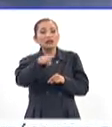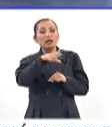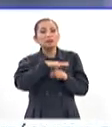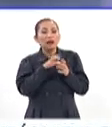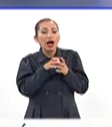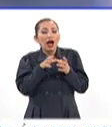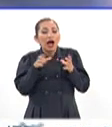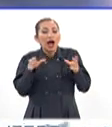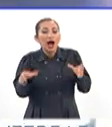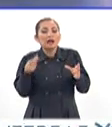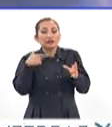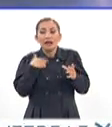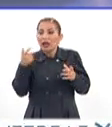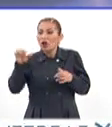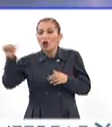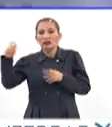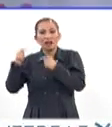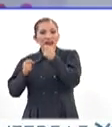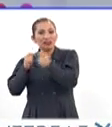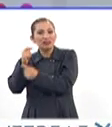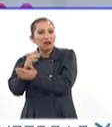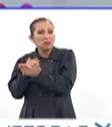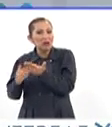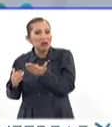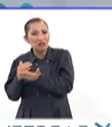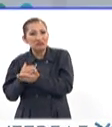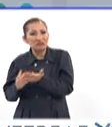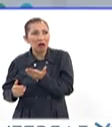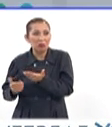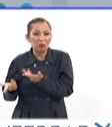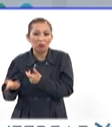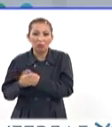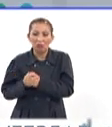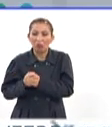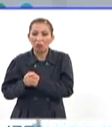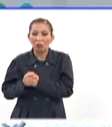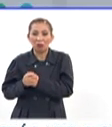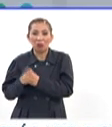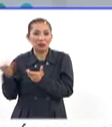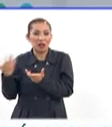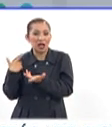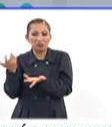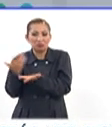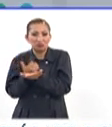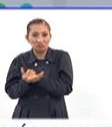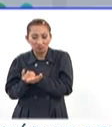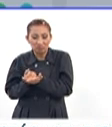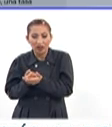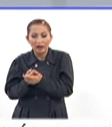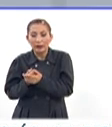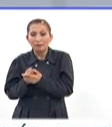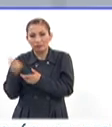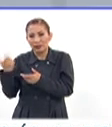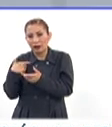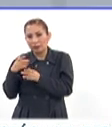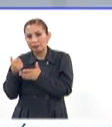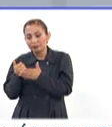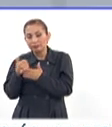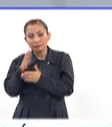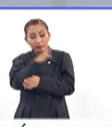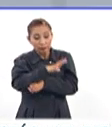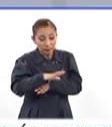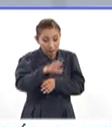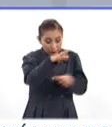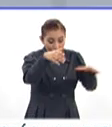más grandes que el establecimiento medio de la economía, que los sectores